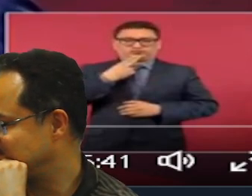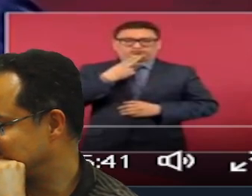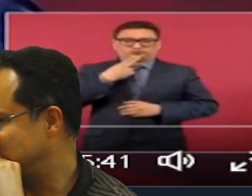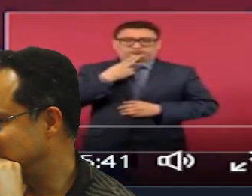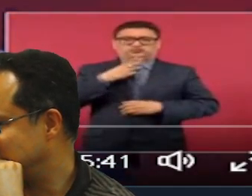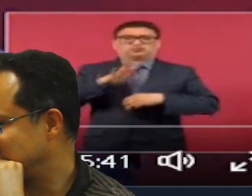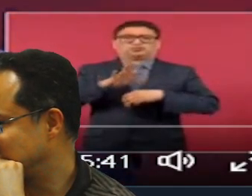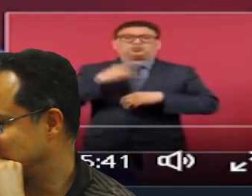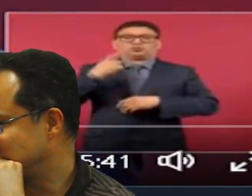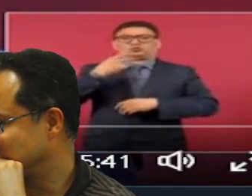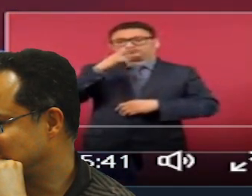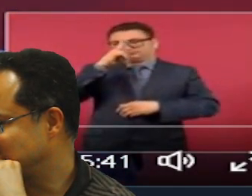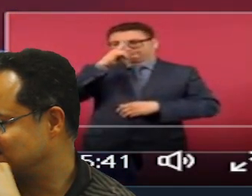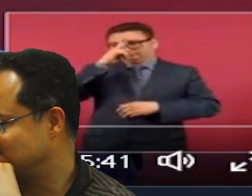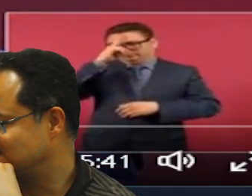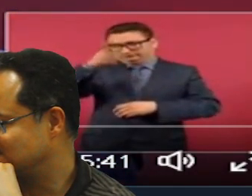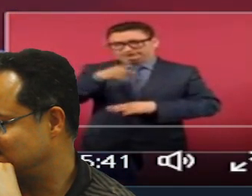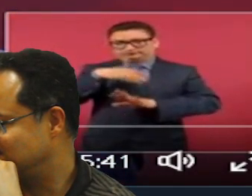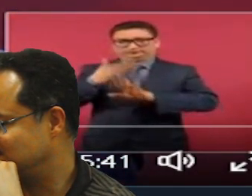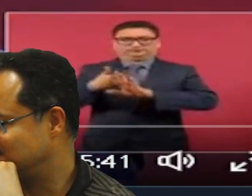como venganza